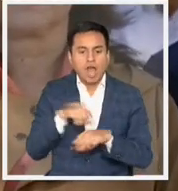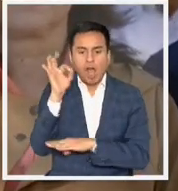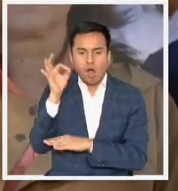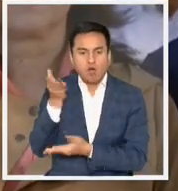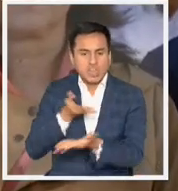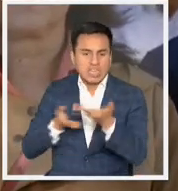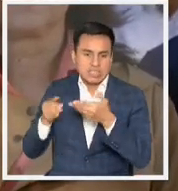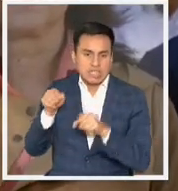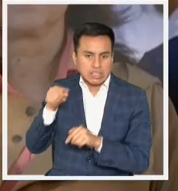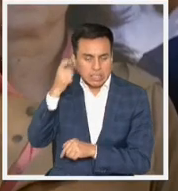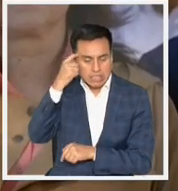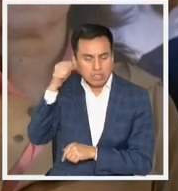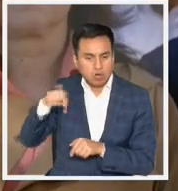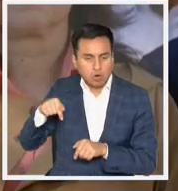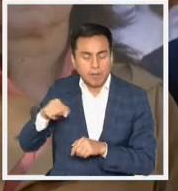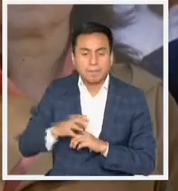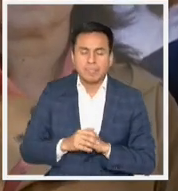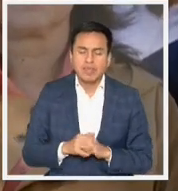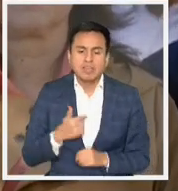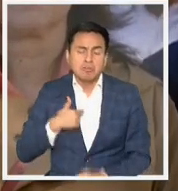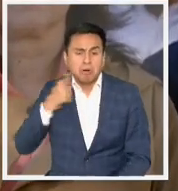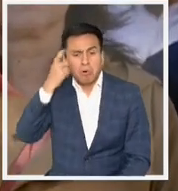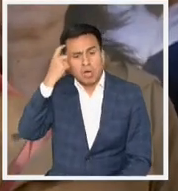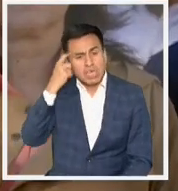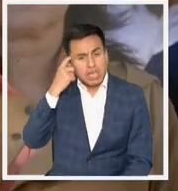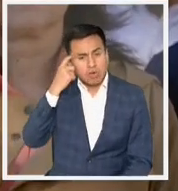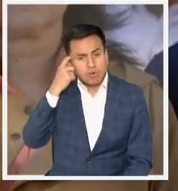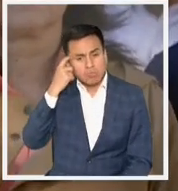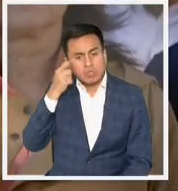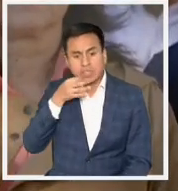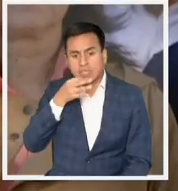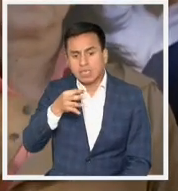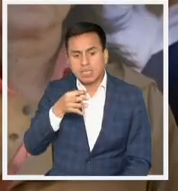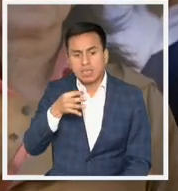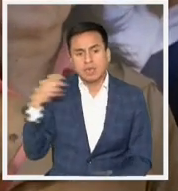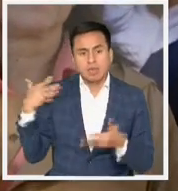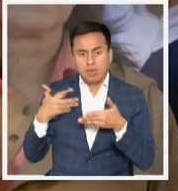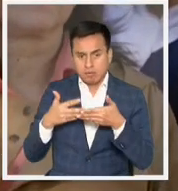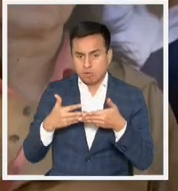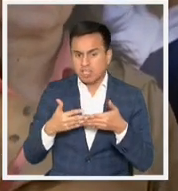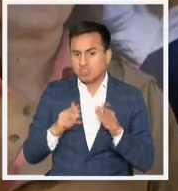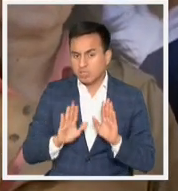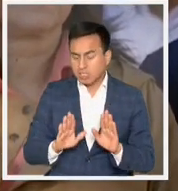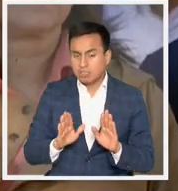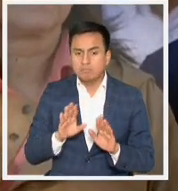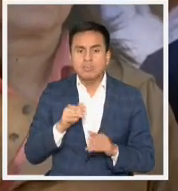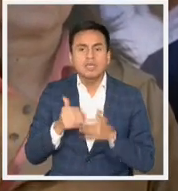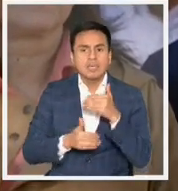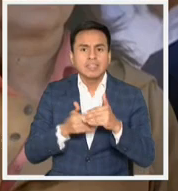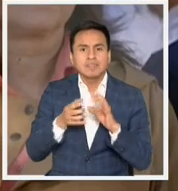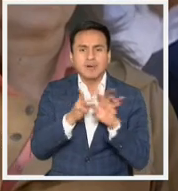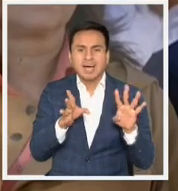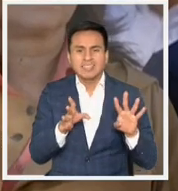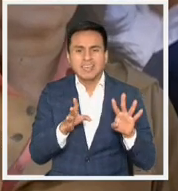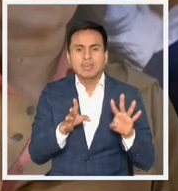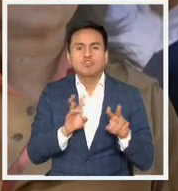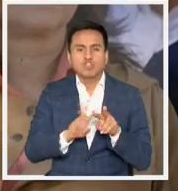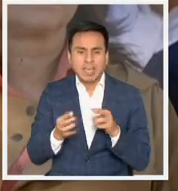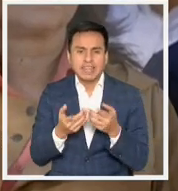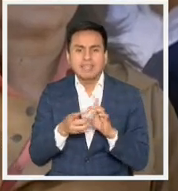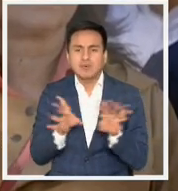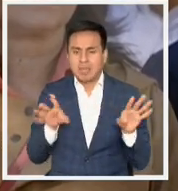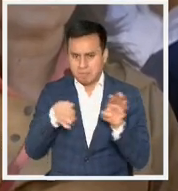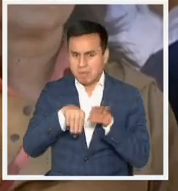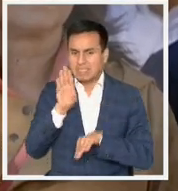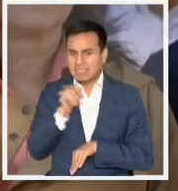audiencias. Creo que, tal como he señalado durante todo este proceso, los problemas de la democracia se solucionan con más democracia y